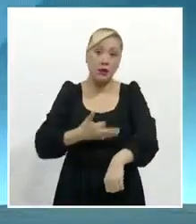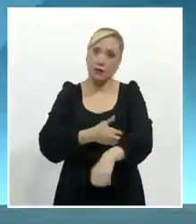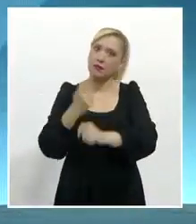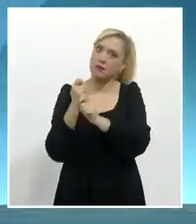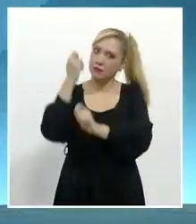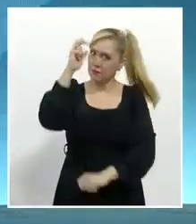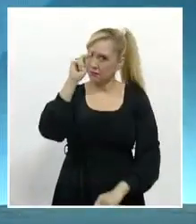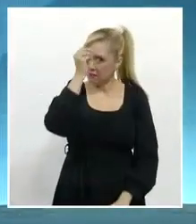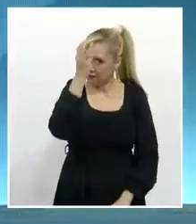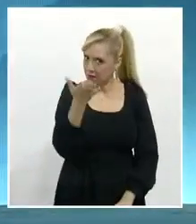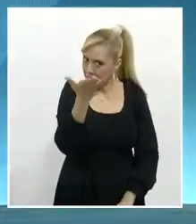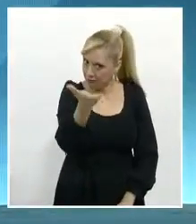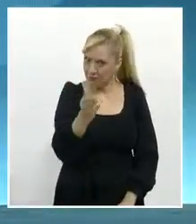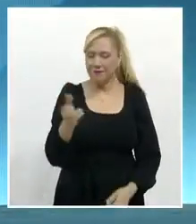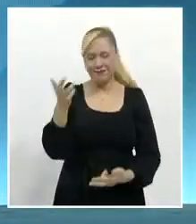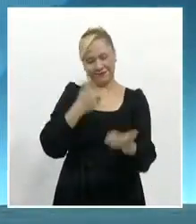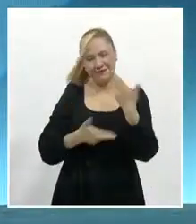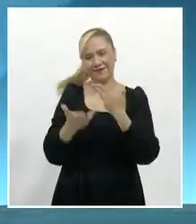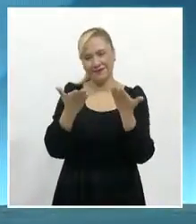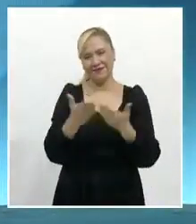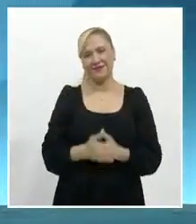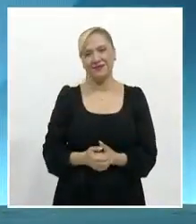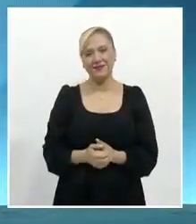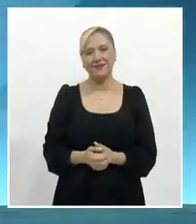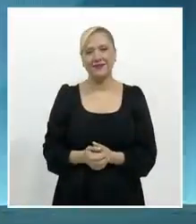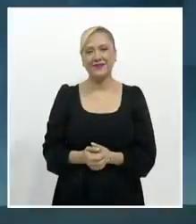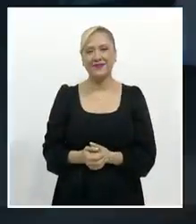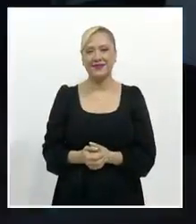su paraguas. Volvemos.